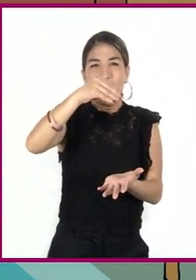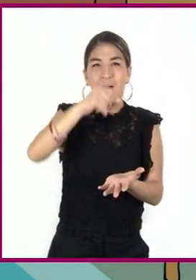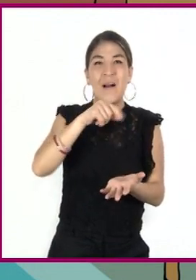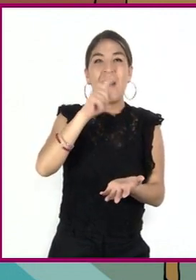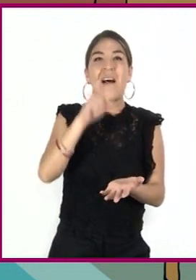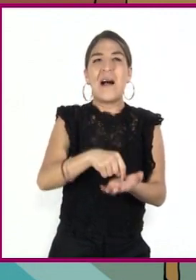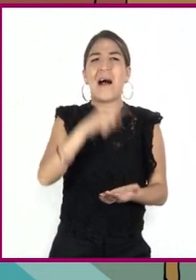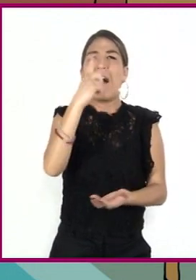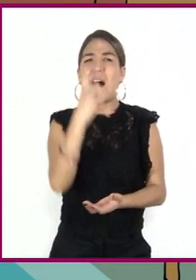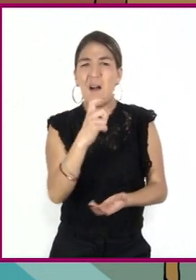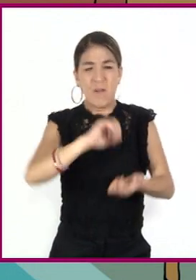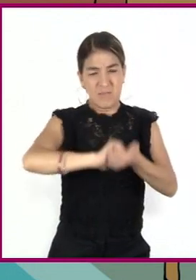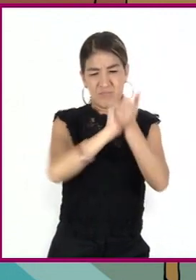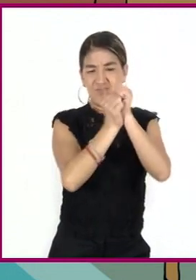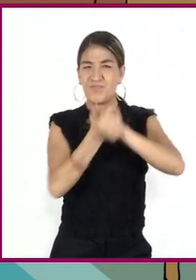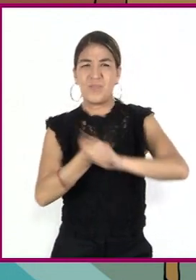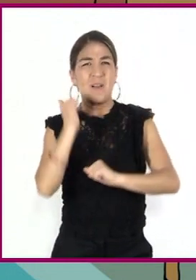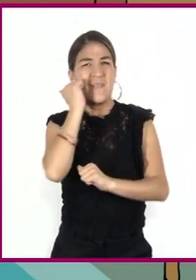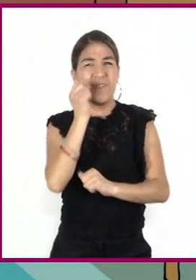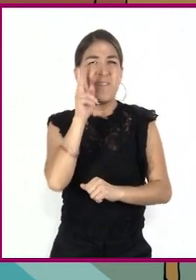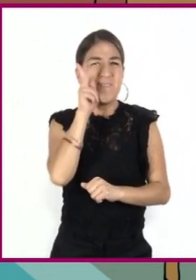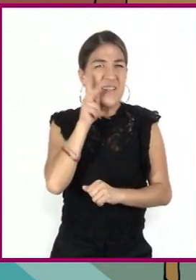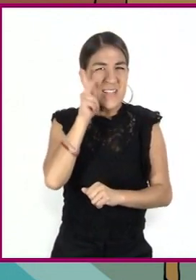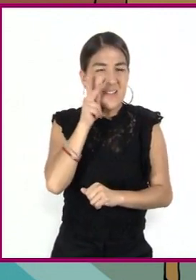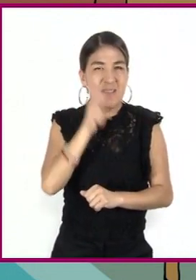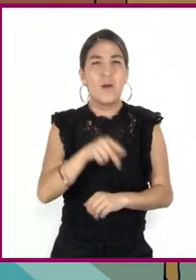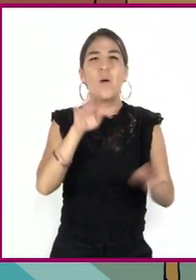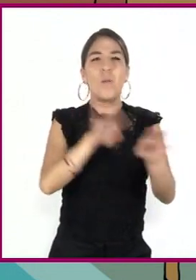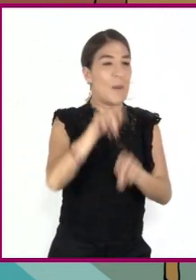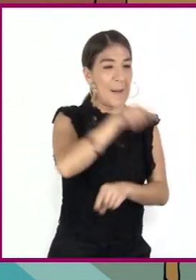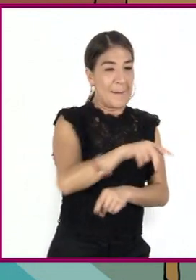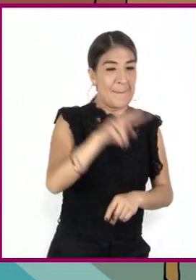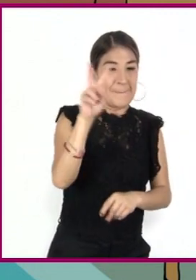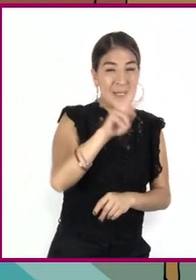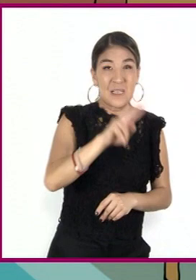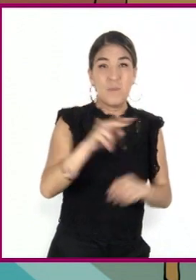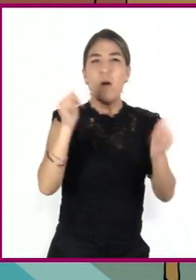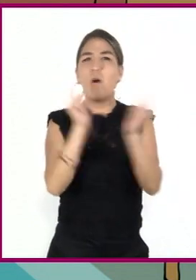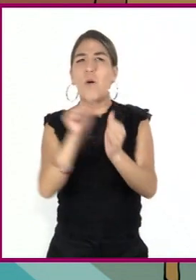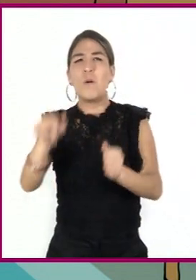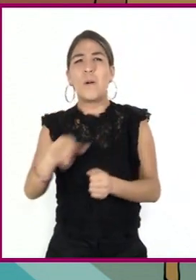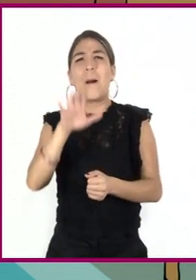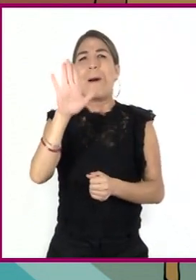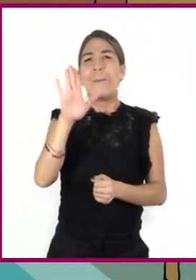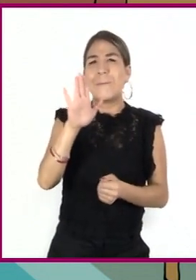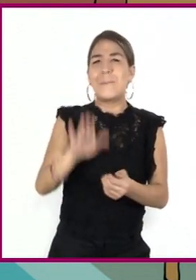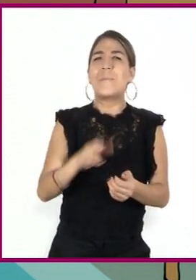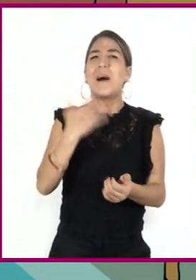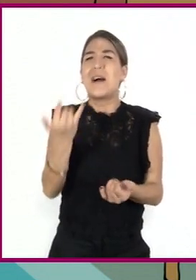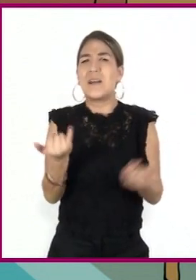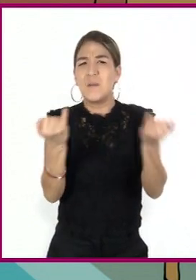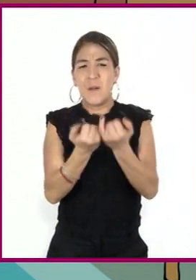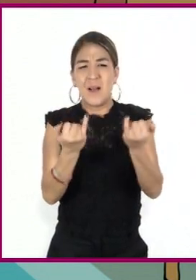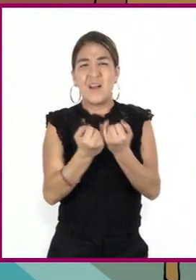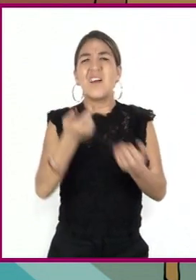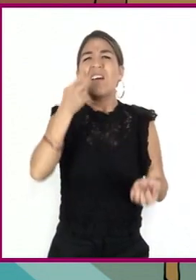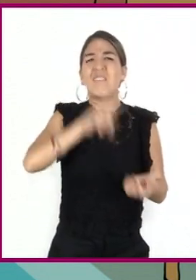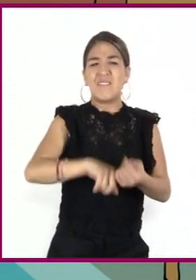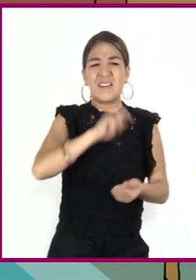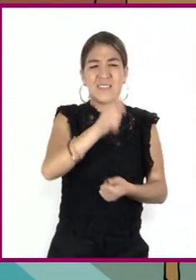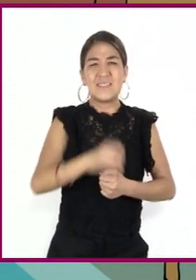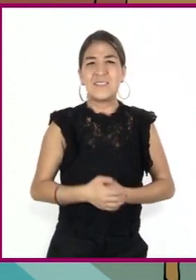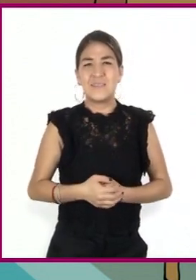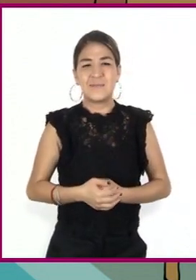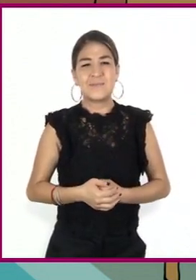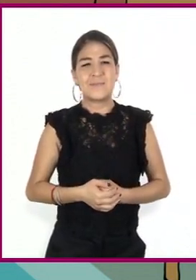agua en vino, o estudiando el complejo vitamínico de la marihuana. y una panacea con la